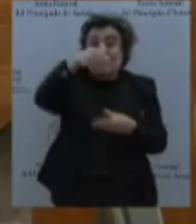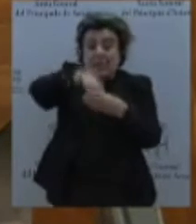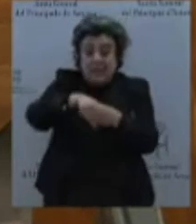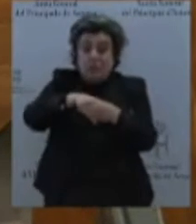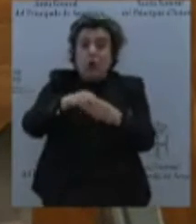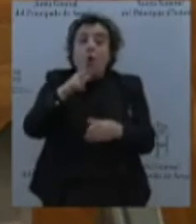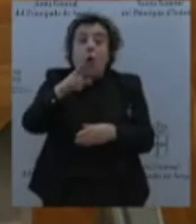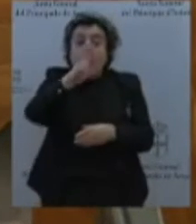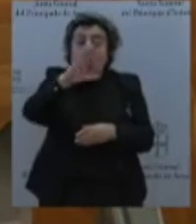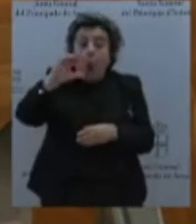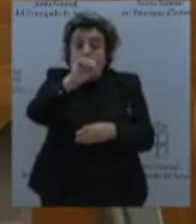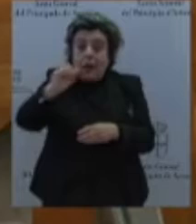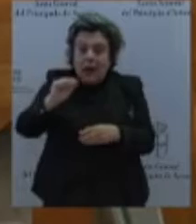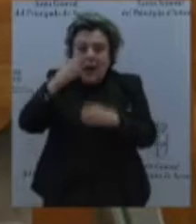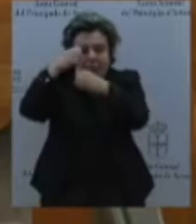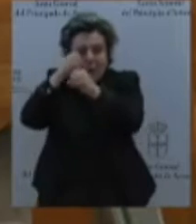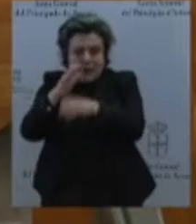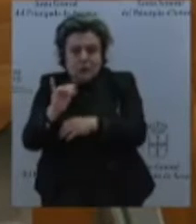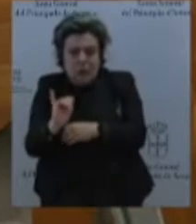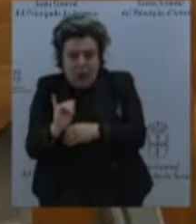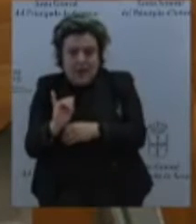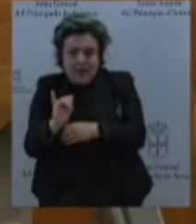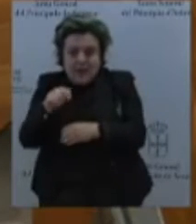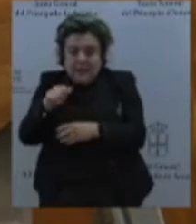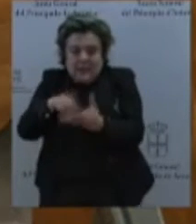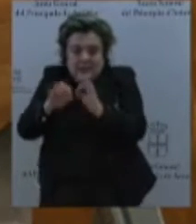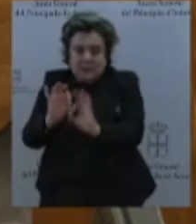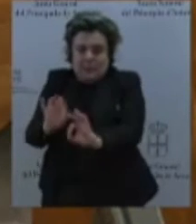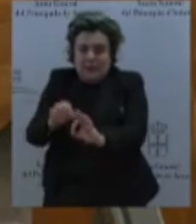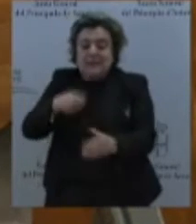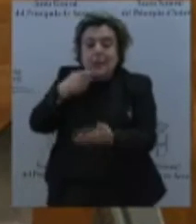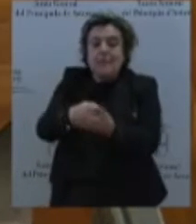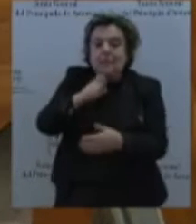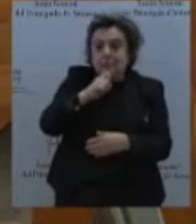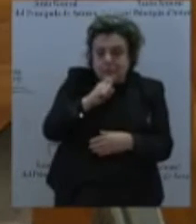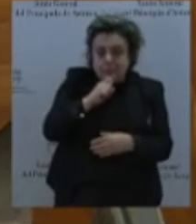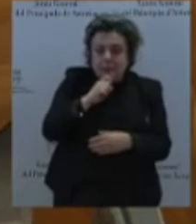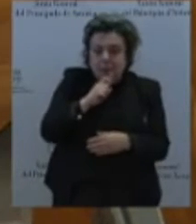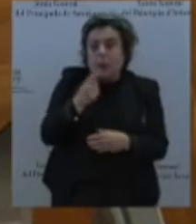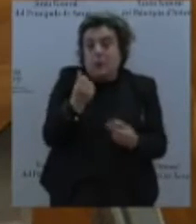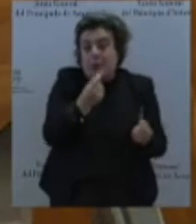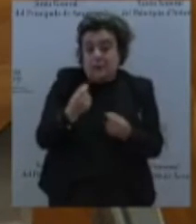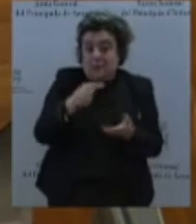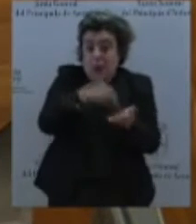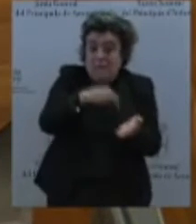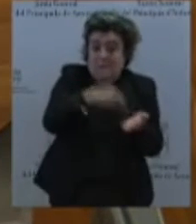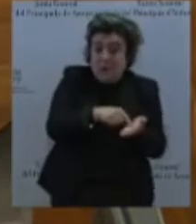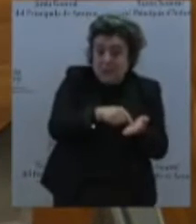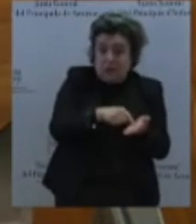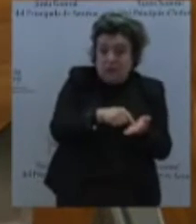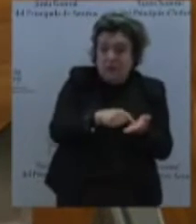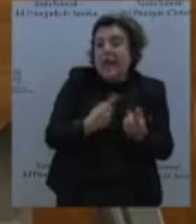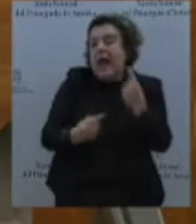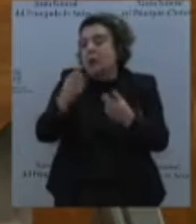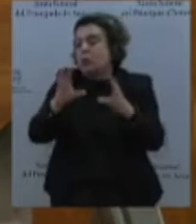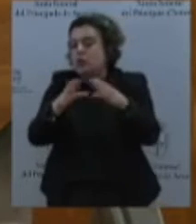esos impuestos que algunos grupos aquí están empeñados en que desaparezcan, ¿no? Por tanto, un sistema de salud trabado y fuerte es